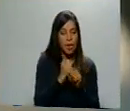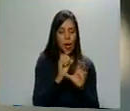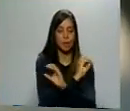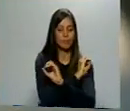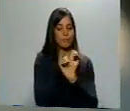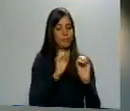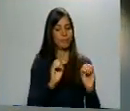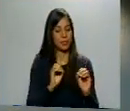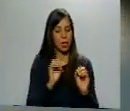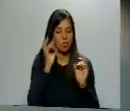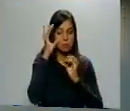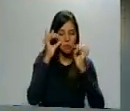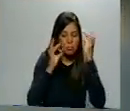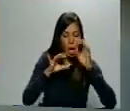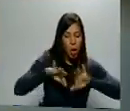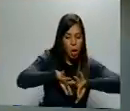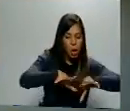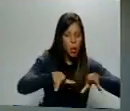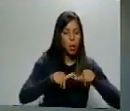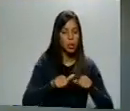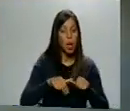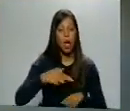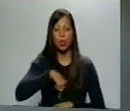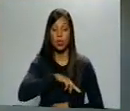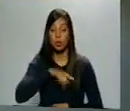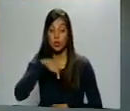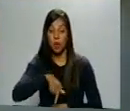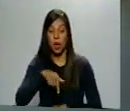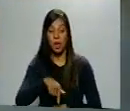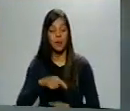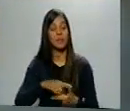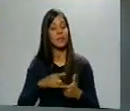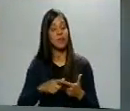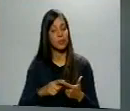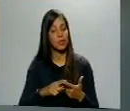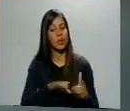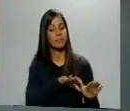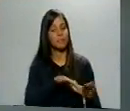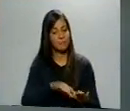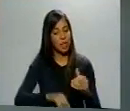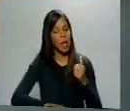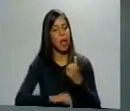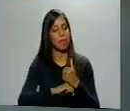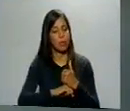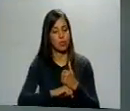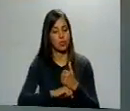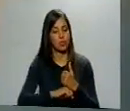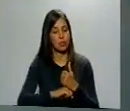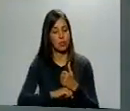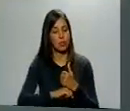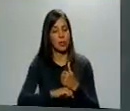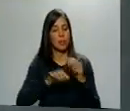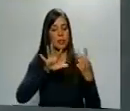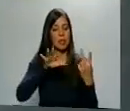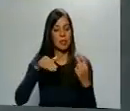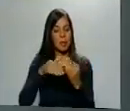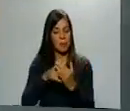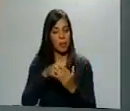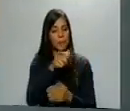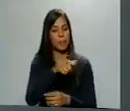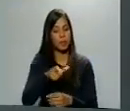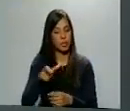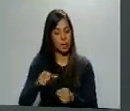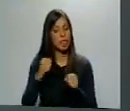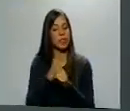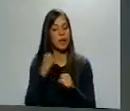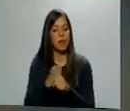generó actos de corrupción. Por eso nosotras y nosotros acompañamos el día de hoy no solamente a los 7.000 trabajadores que